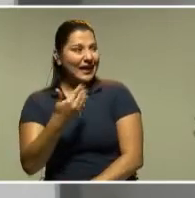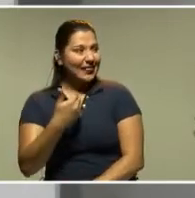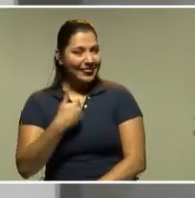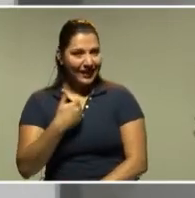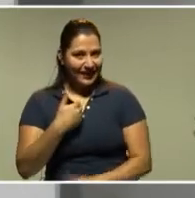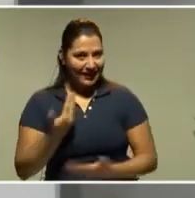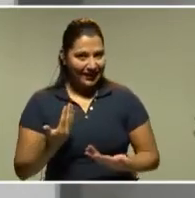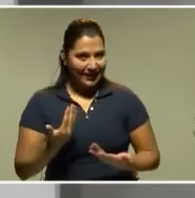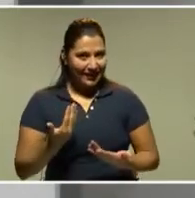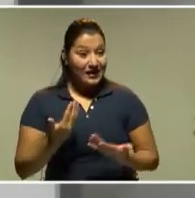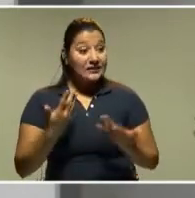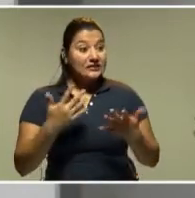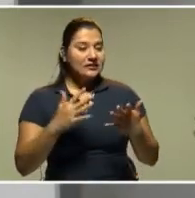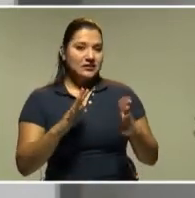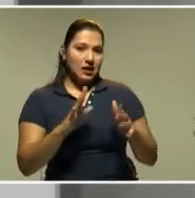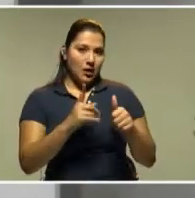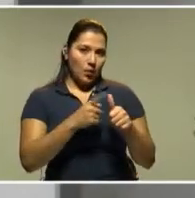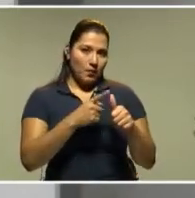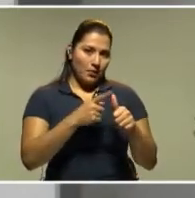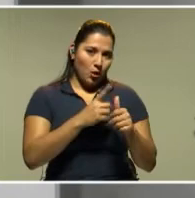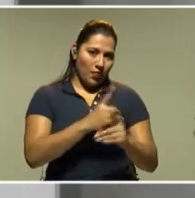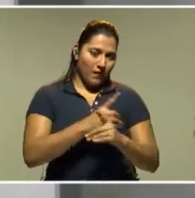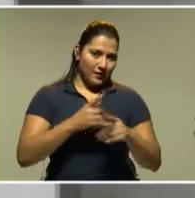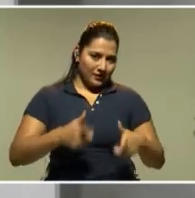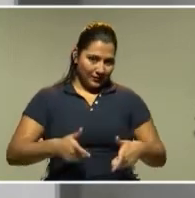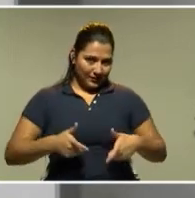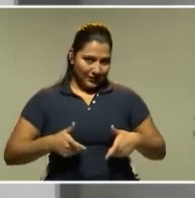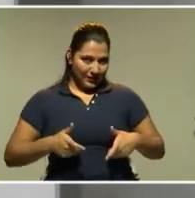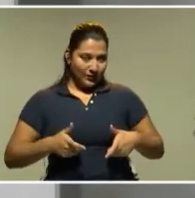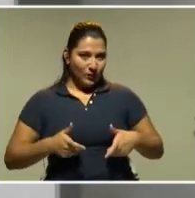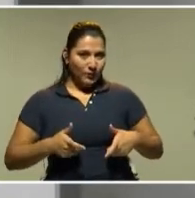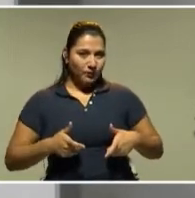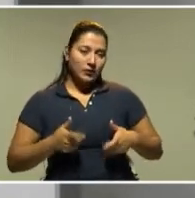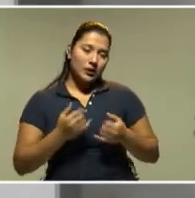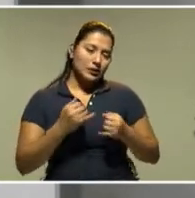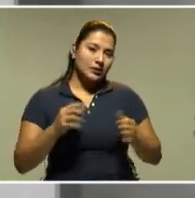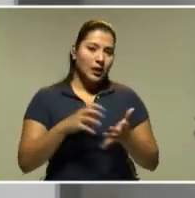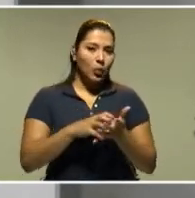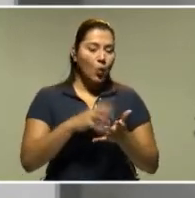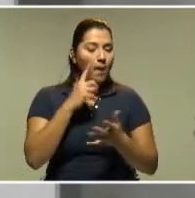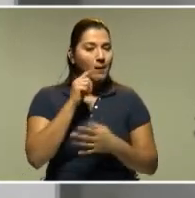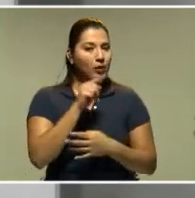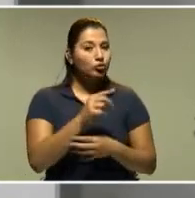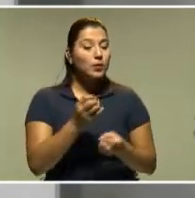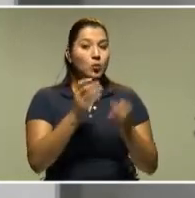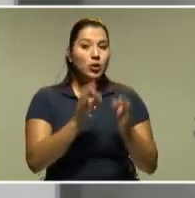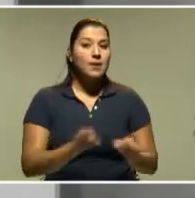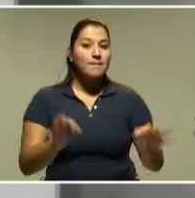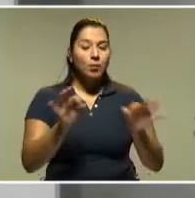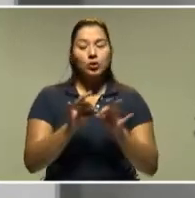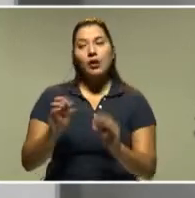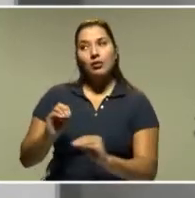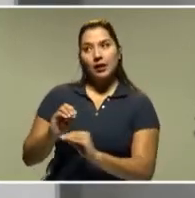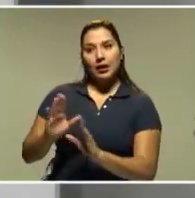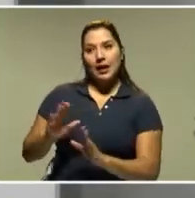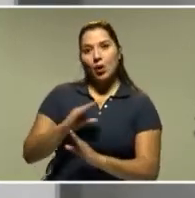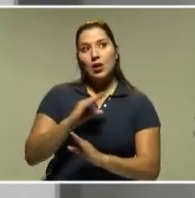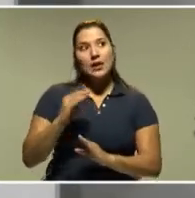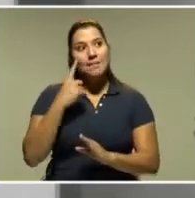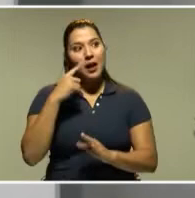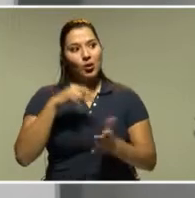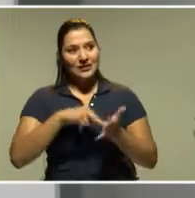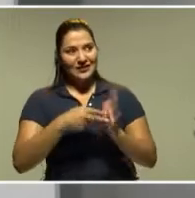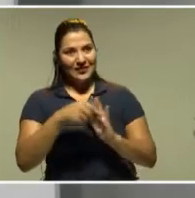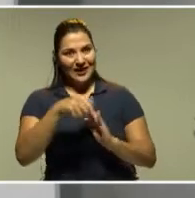Ya viene lo primero, que era la defensa del título, algo que sin duda alguna para ustedes es importante, claro, y para lo que va a marcar este